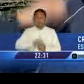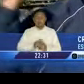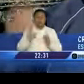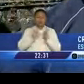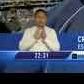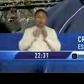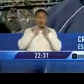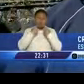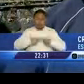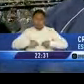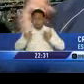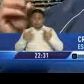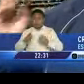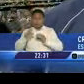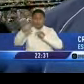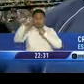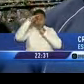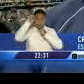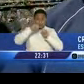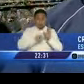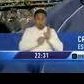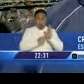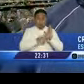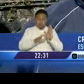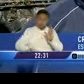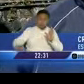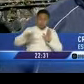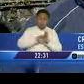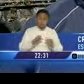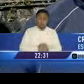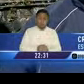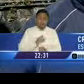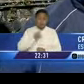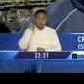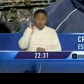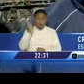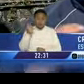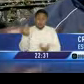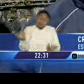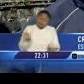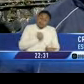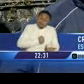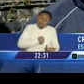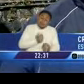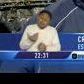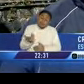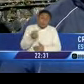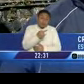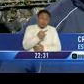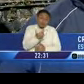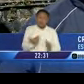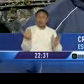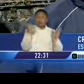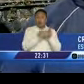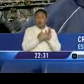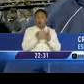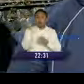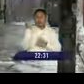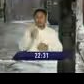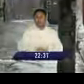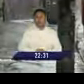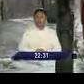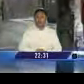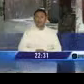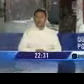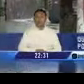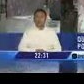redes, a través de los medios de comunicación estos escenarios, tendremos lastimosamente estas emergencias en la ciudad.